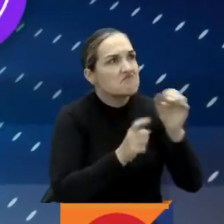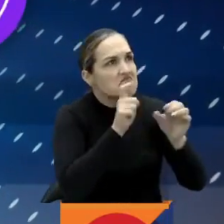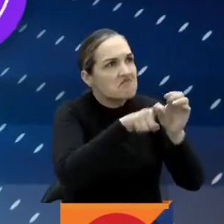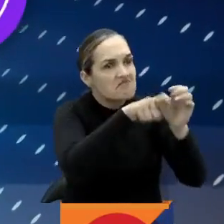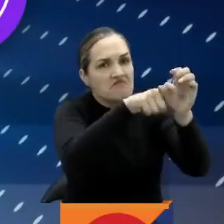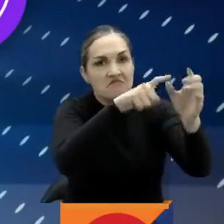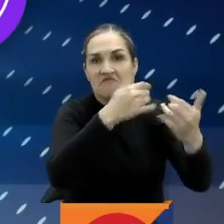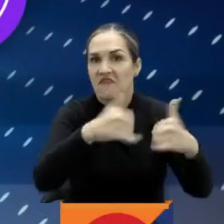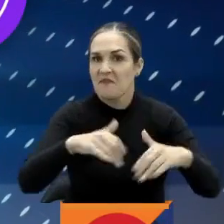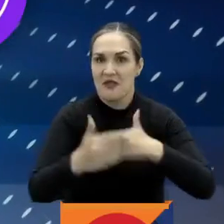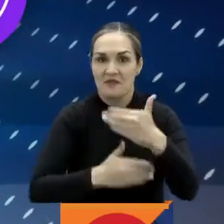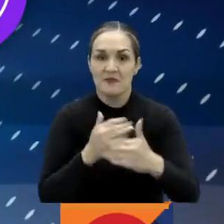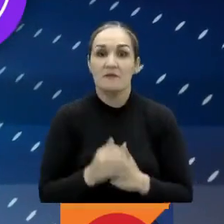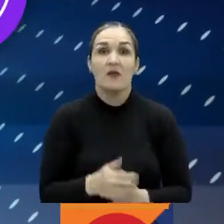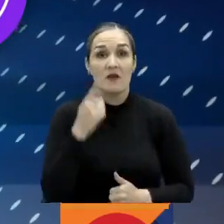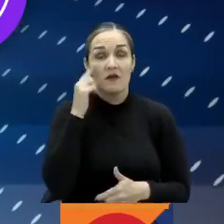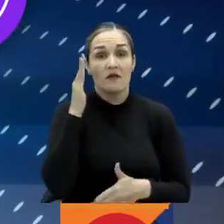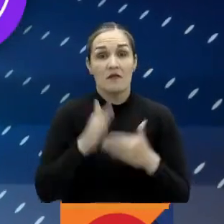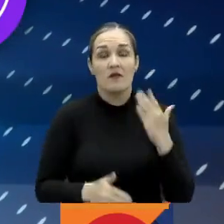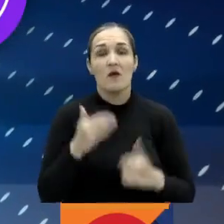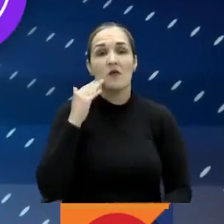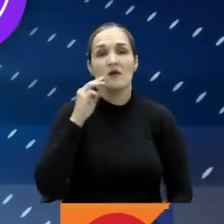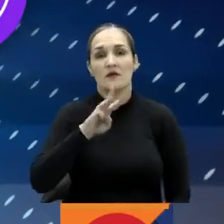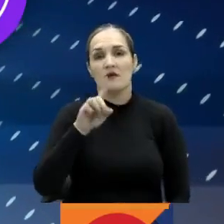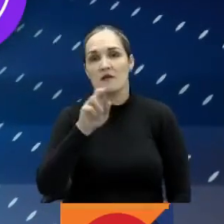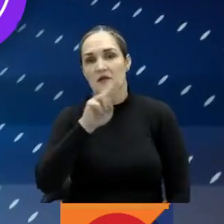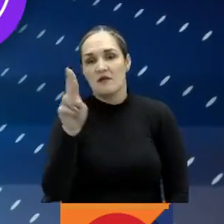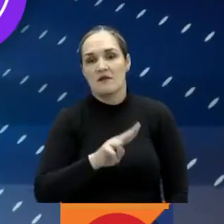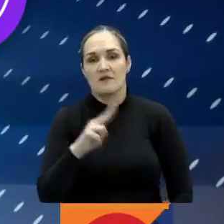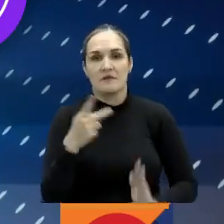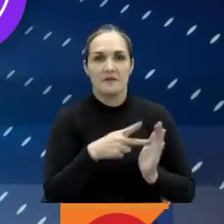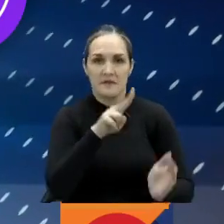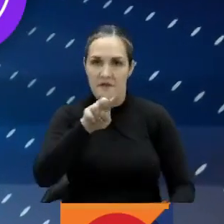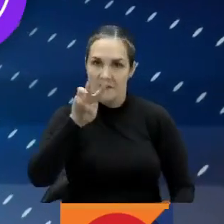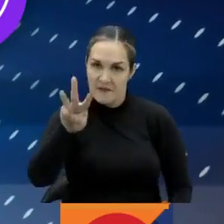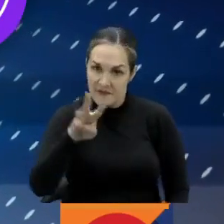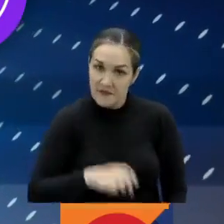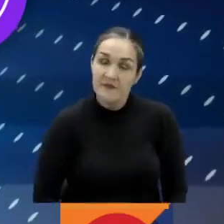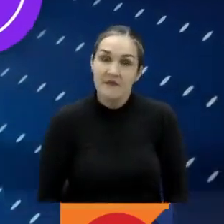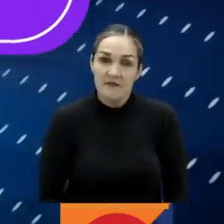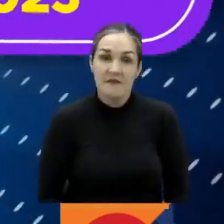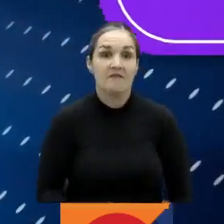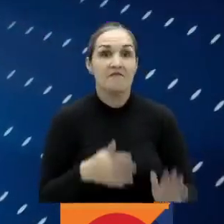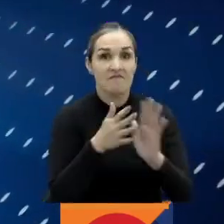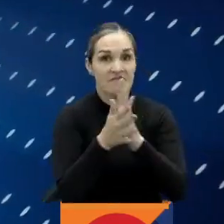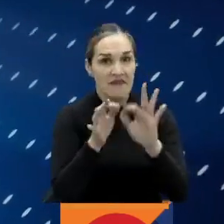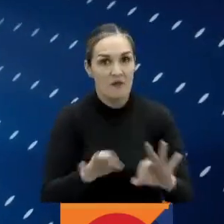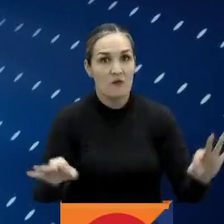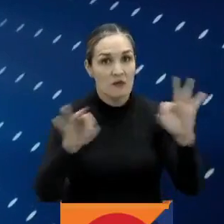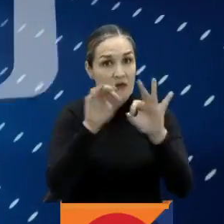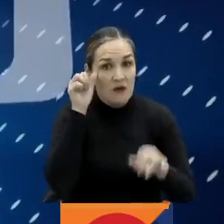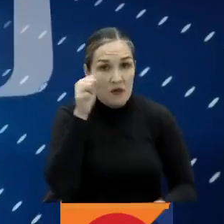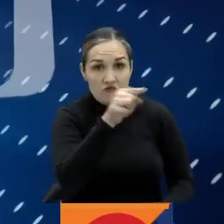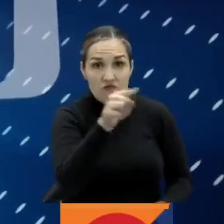¡Y mucho ojo! Tiene plazo de aplicar hasta el 31 de marzo de 2023. Y muy importante, recuerde que si